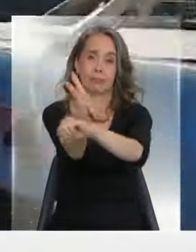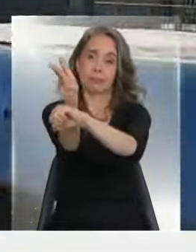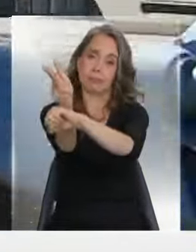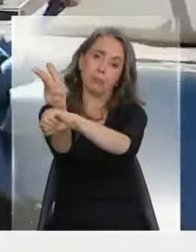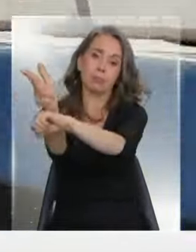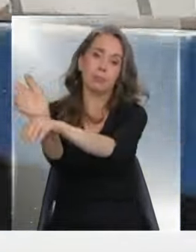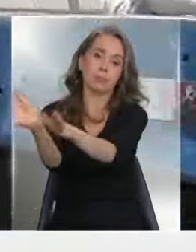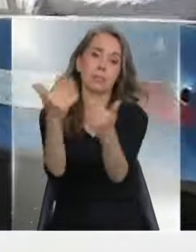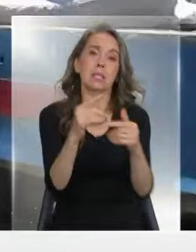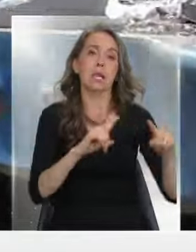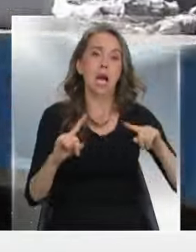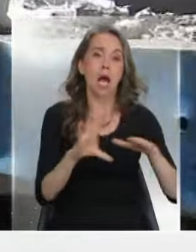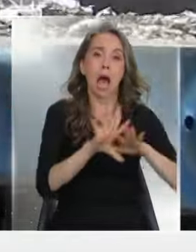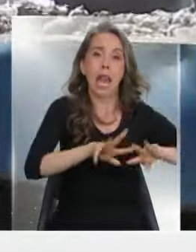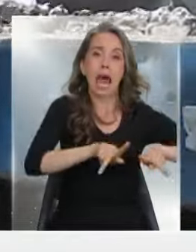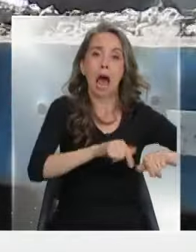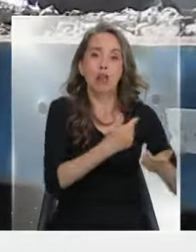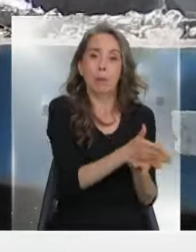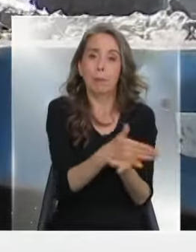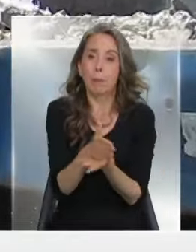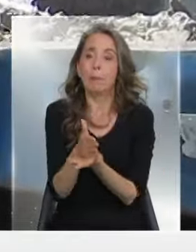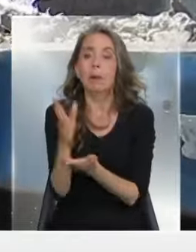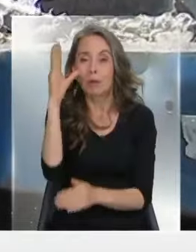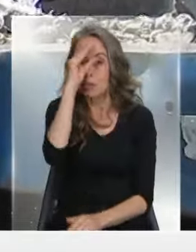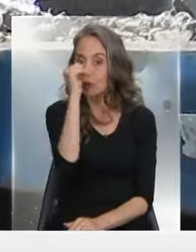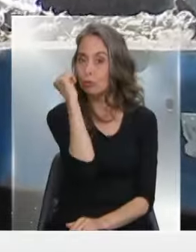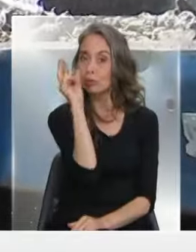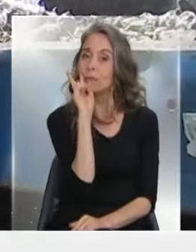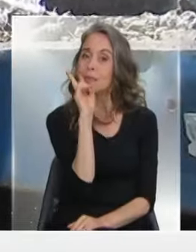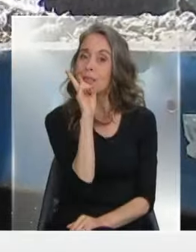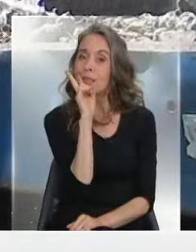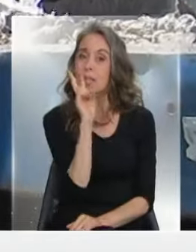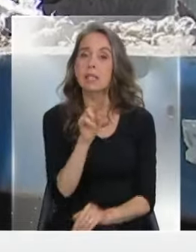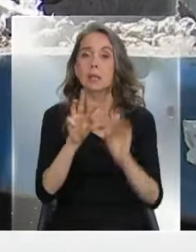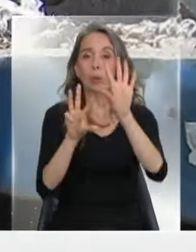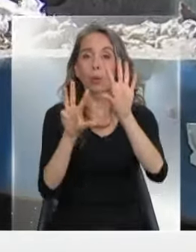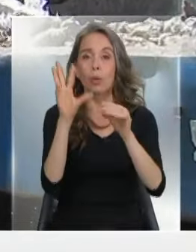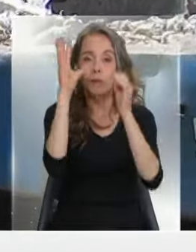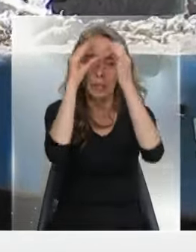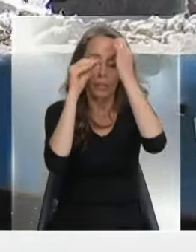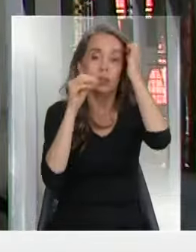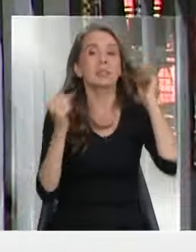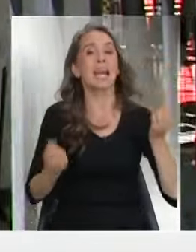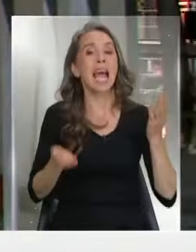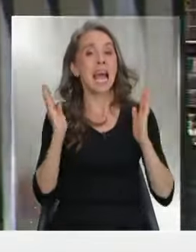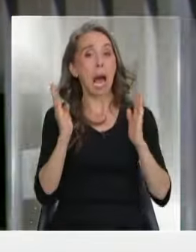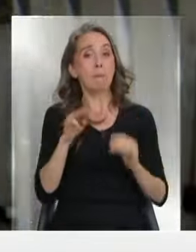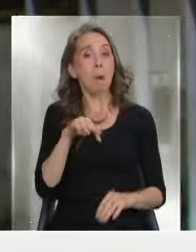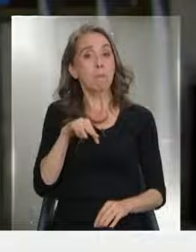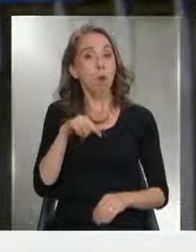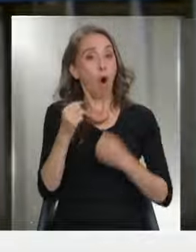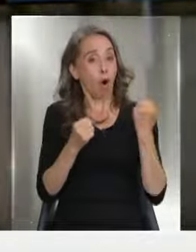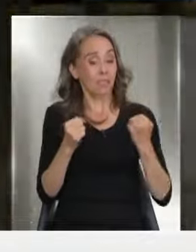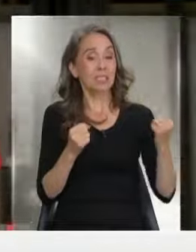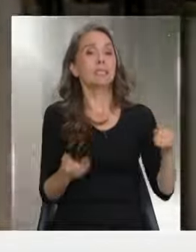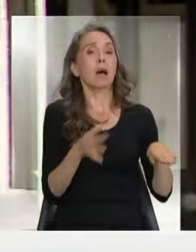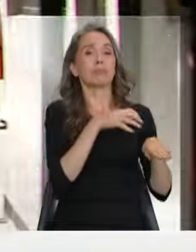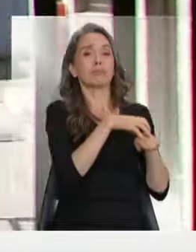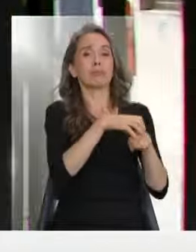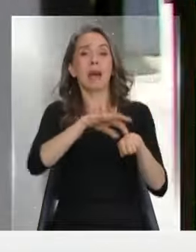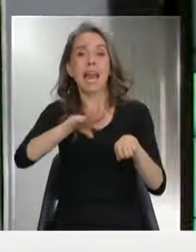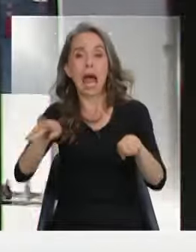sobre todo coordinada. El hecho ocurrió la noche del viernes a eso de las 21 horas, cuando un camión de la empresa fue interceptado